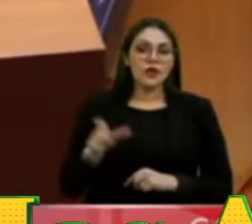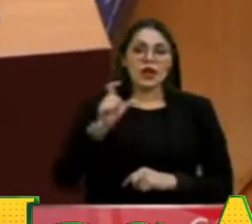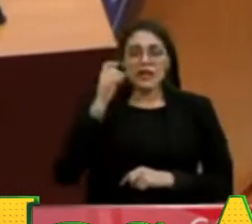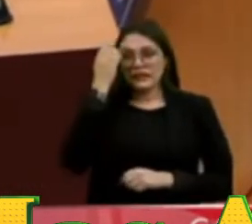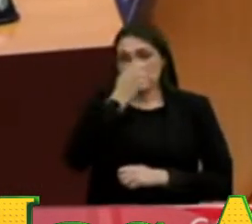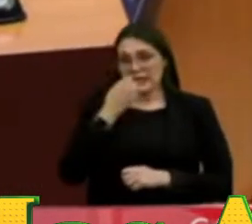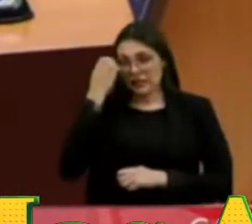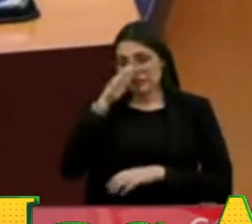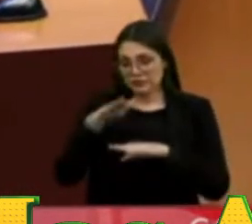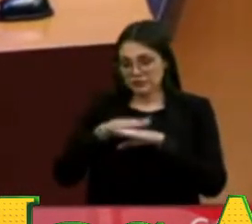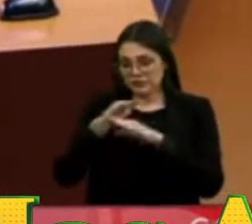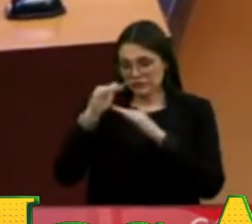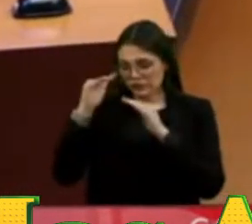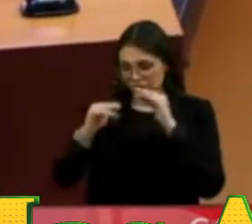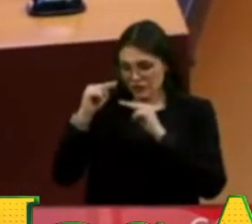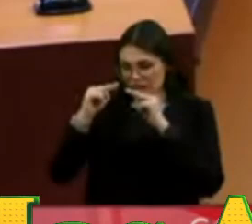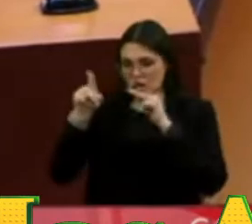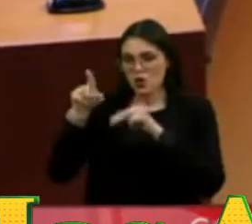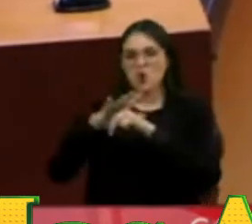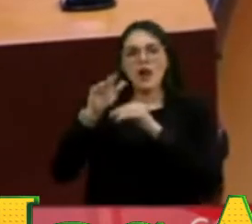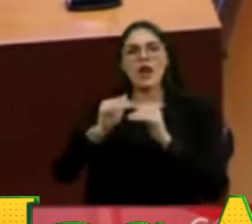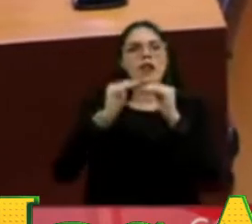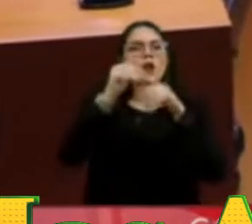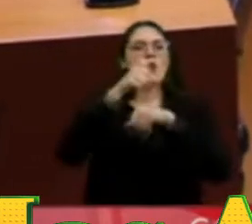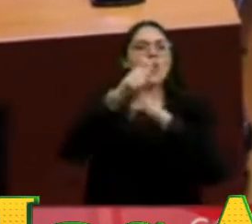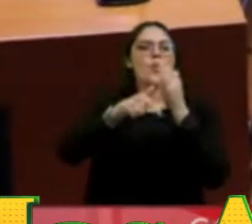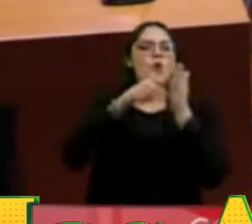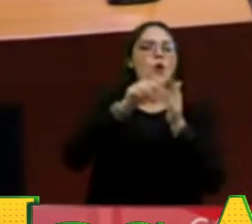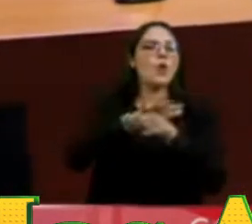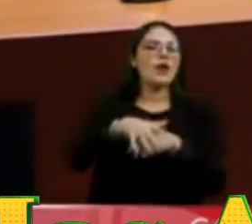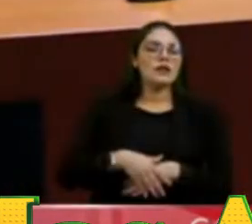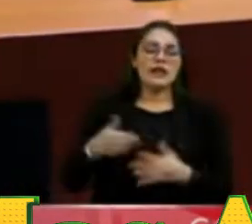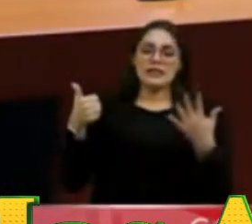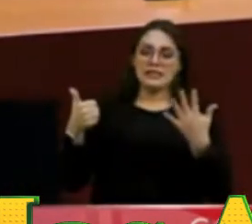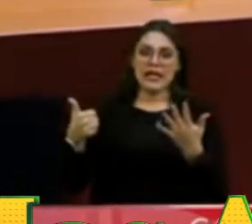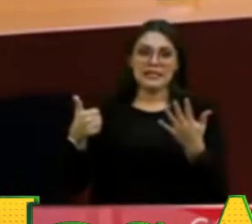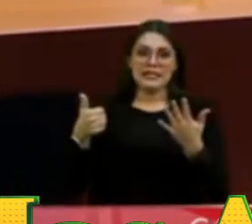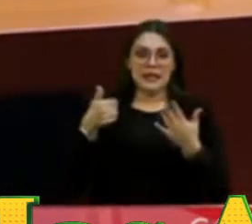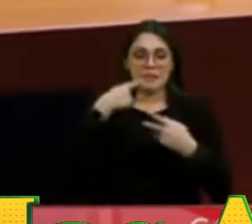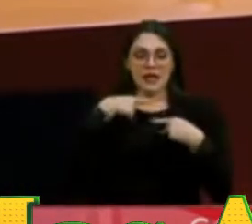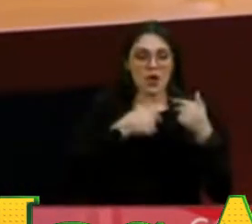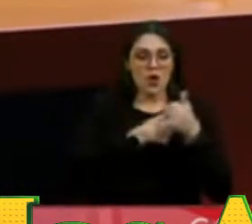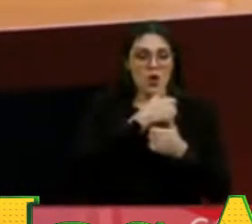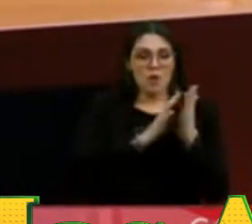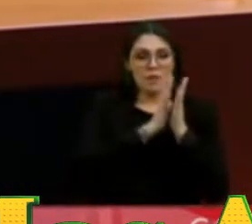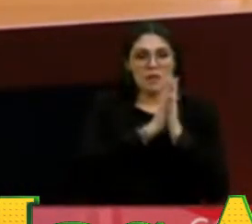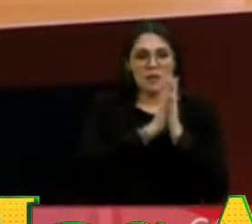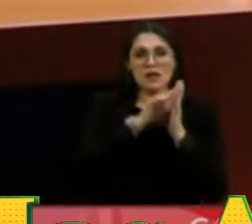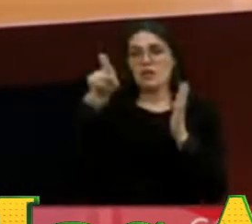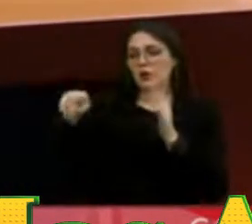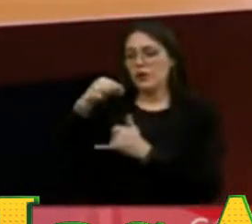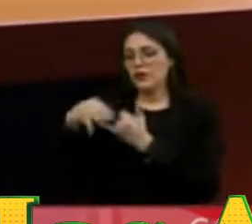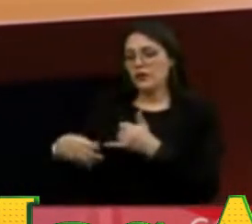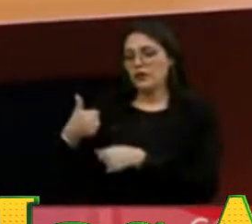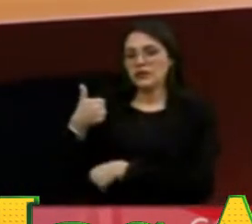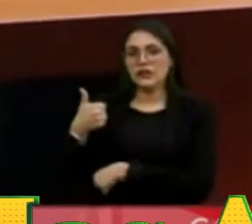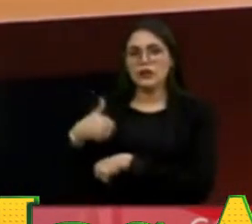examen? Compitieron 6 y quedó en el 6º lugar. Y la